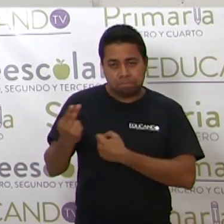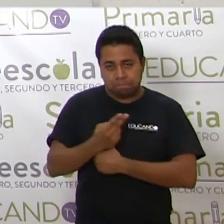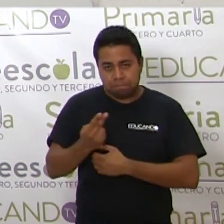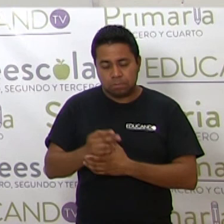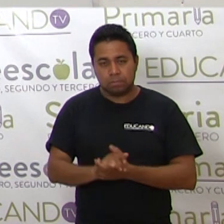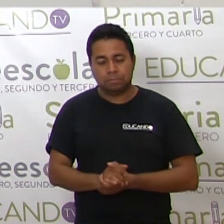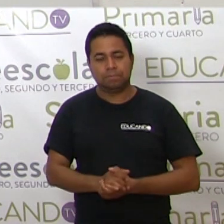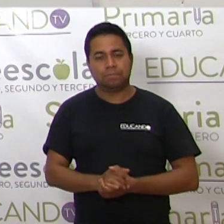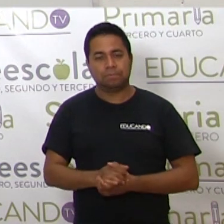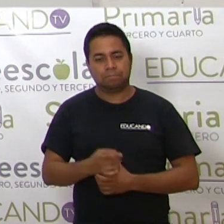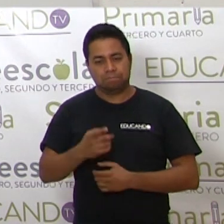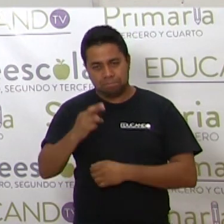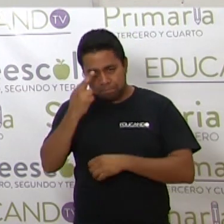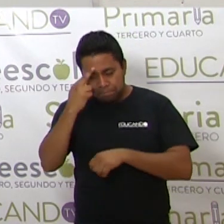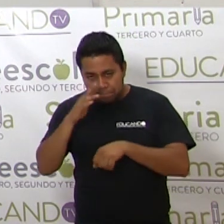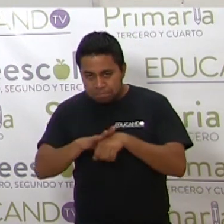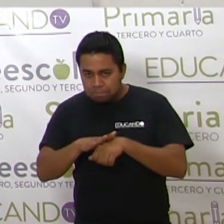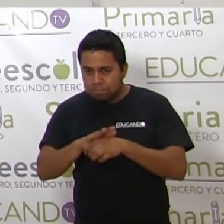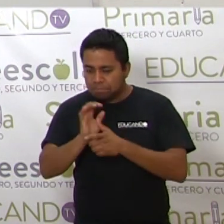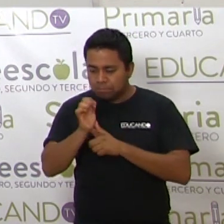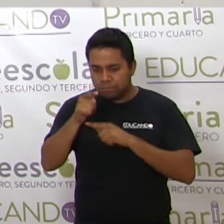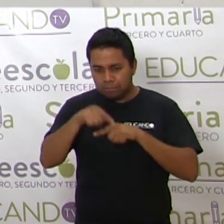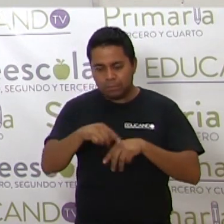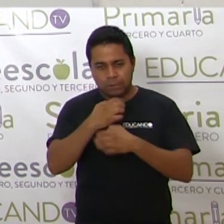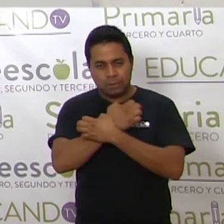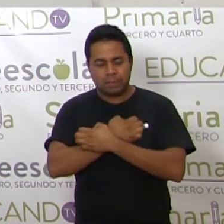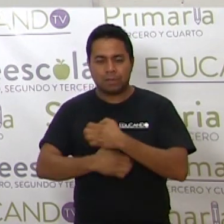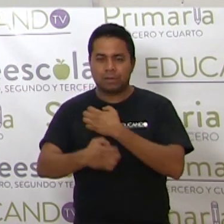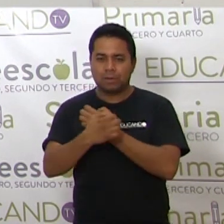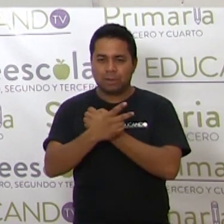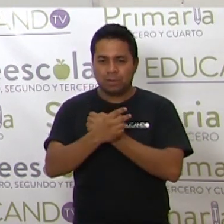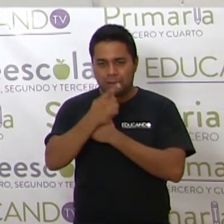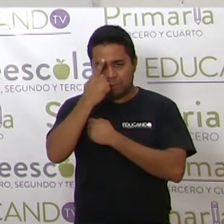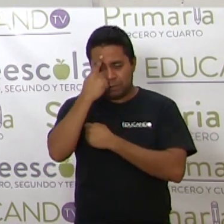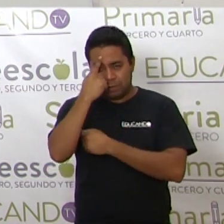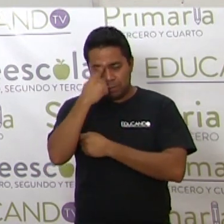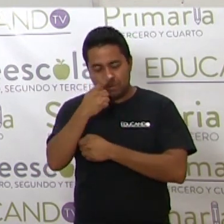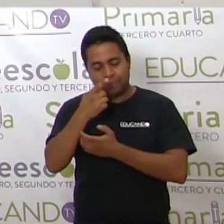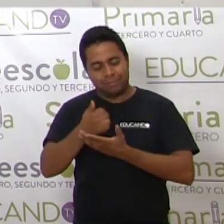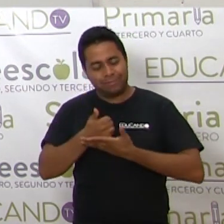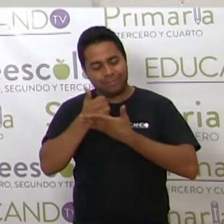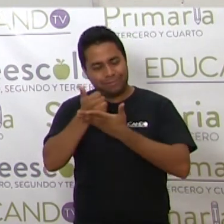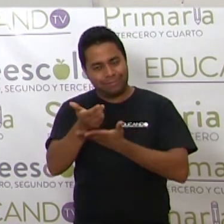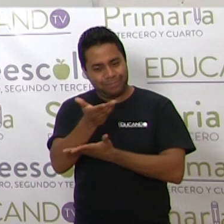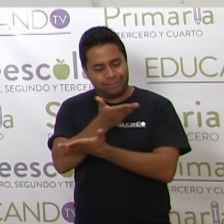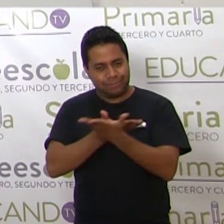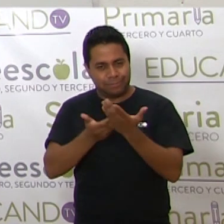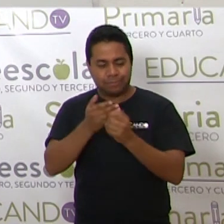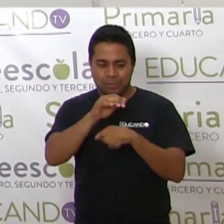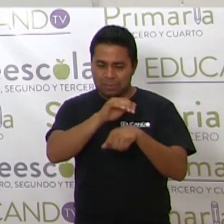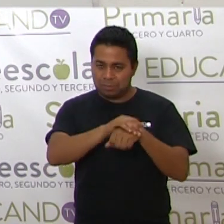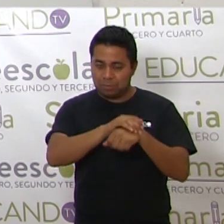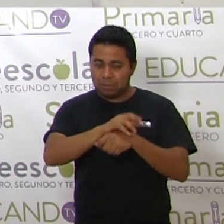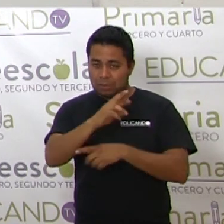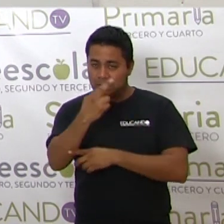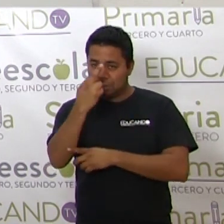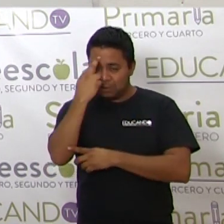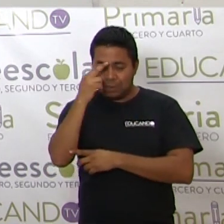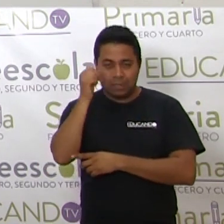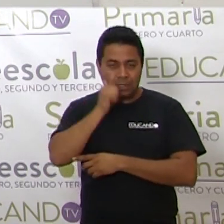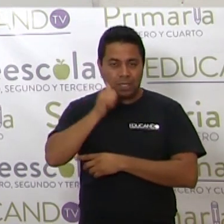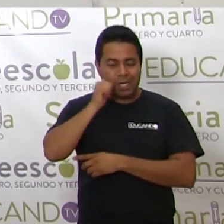te recuerdo entonces que estamos aquí en educando tv para servirte y tu queridísimo amigo acuérdate de